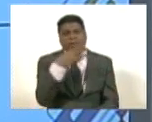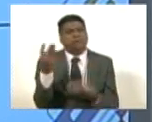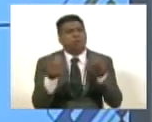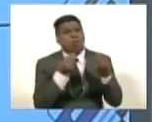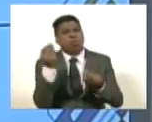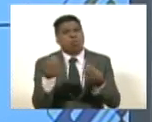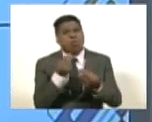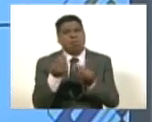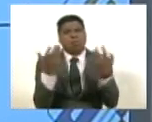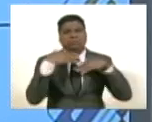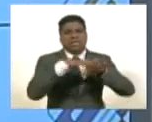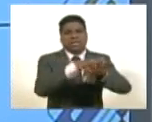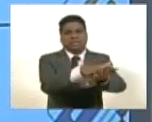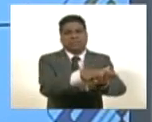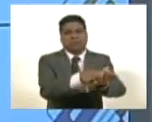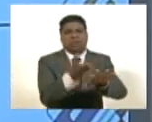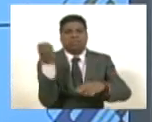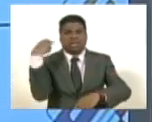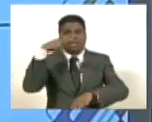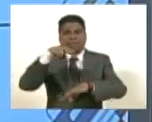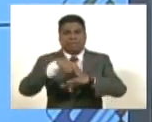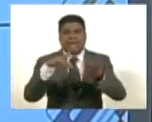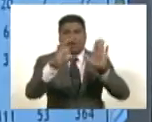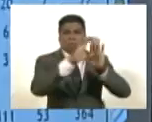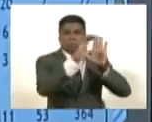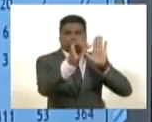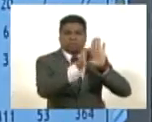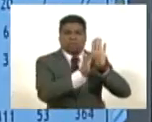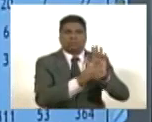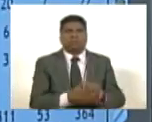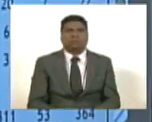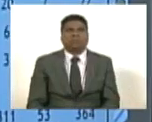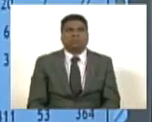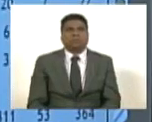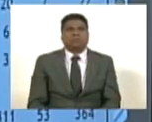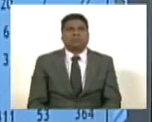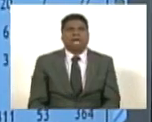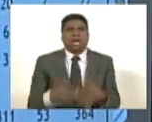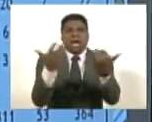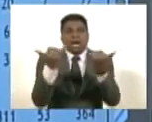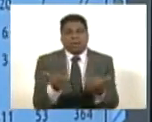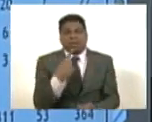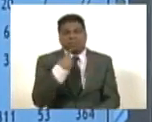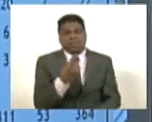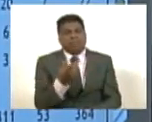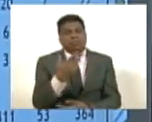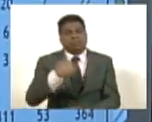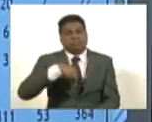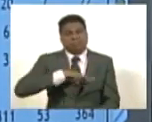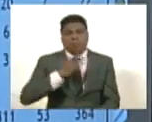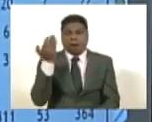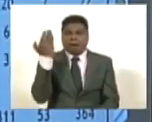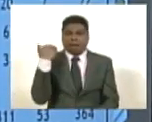la integración de la Asamblea Nacional Constituyente. En este caso, como ya hemos dicho,